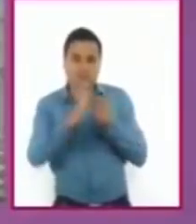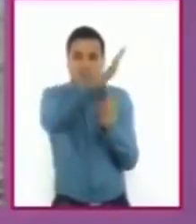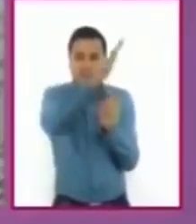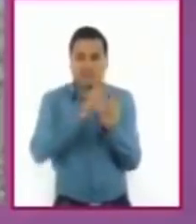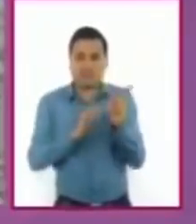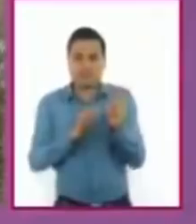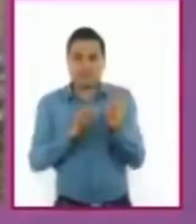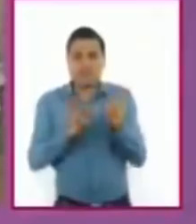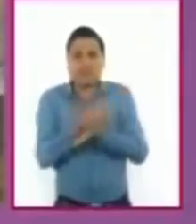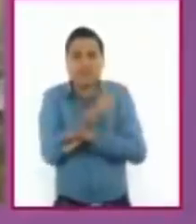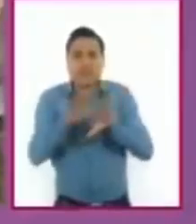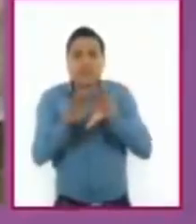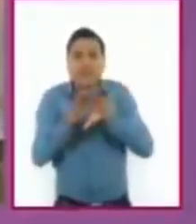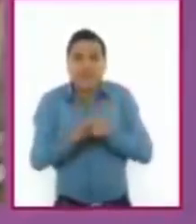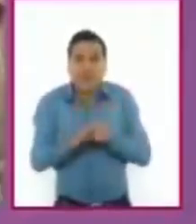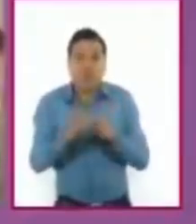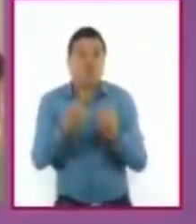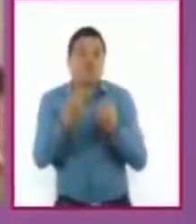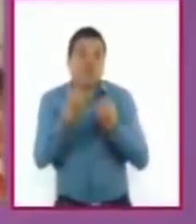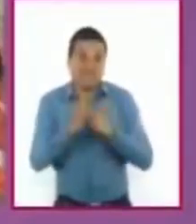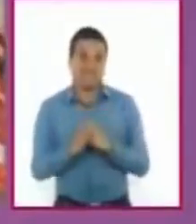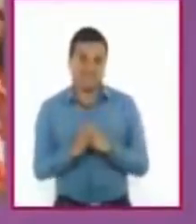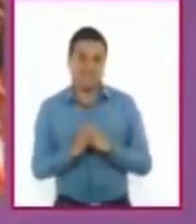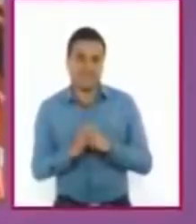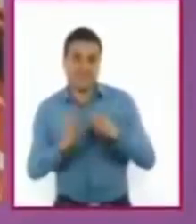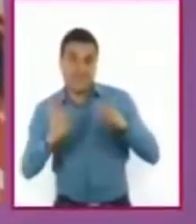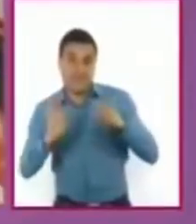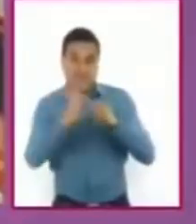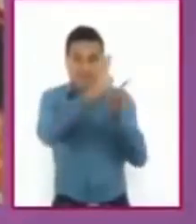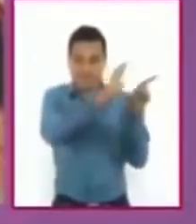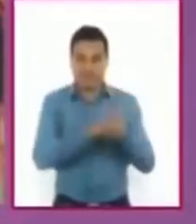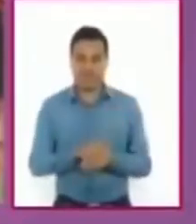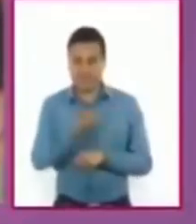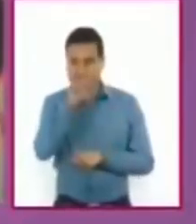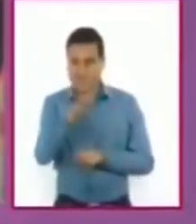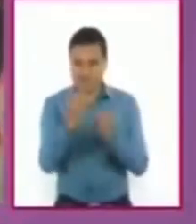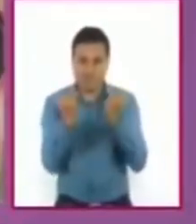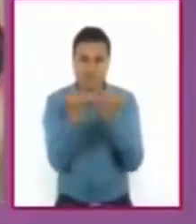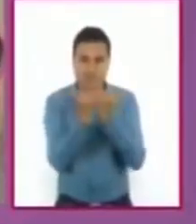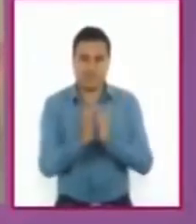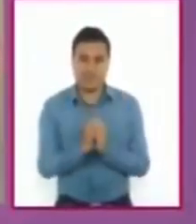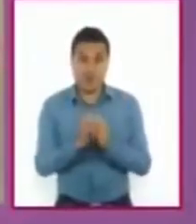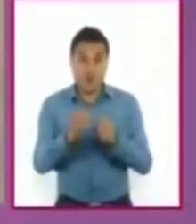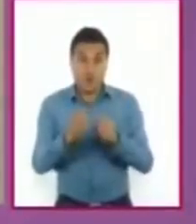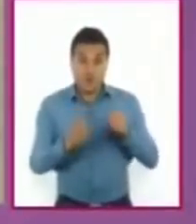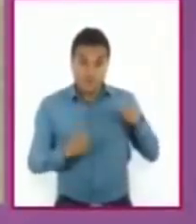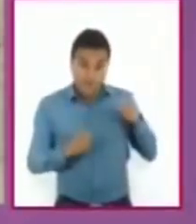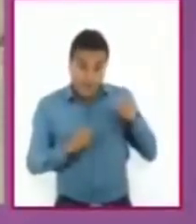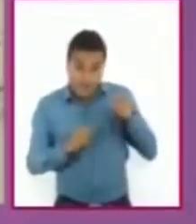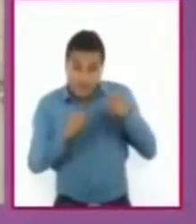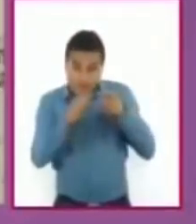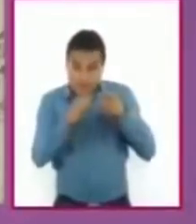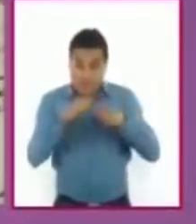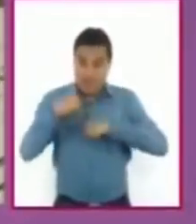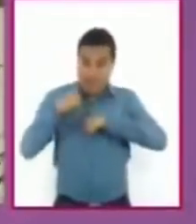fuerza. También los objetos en movimiento se detienen al experimentar una fuerza.